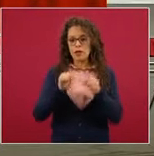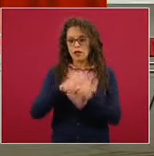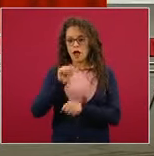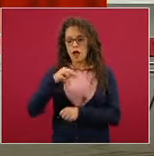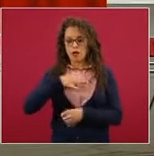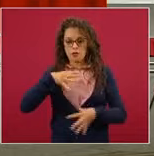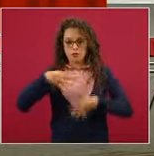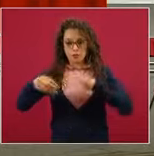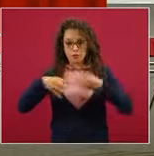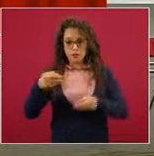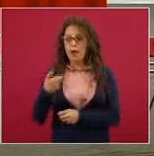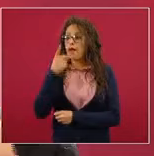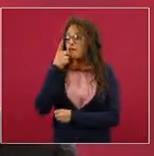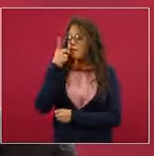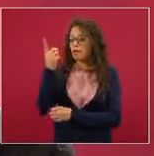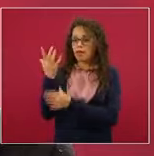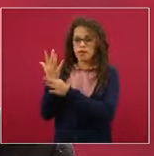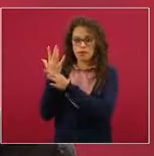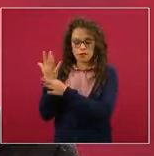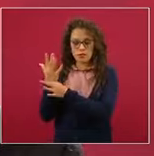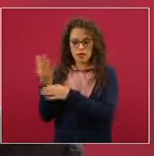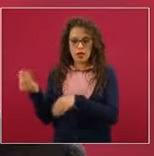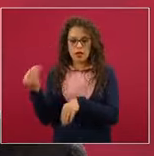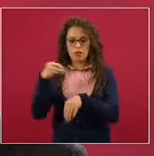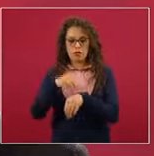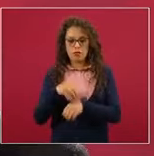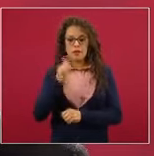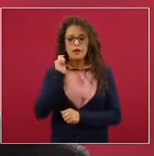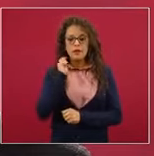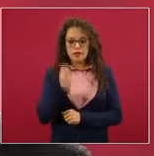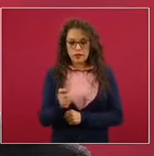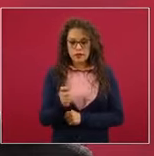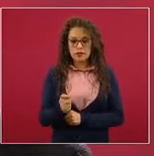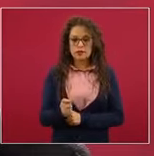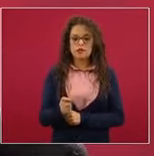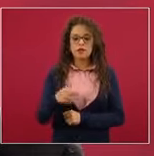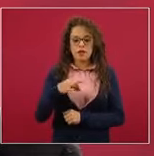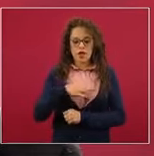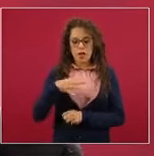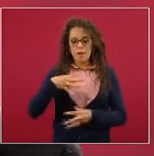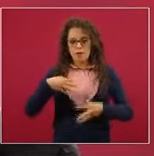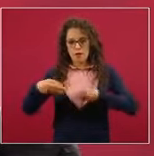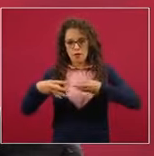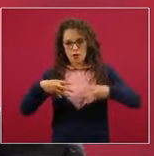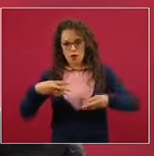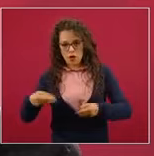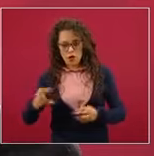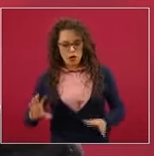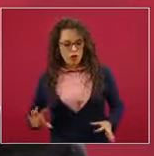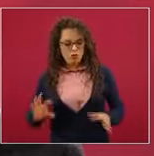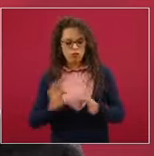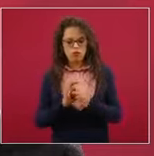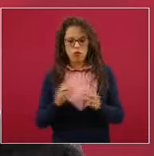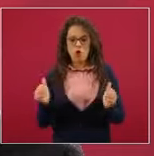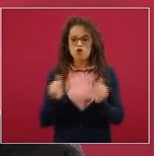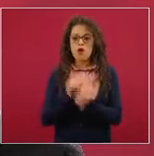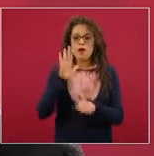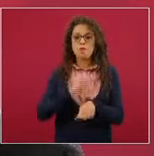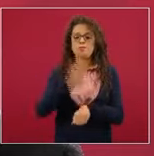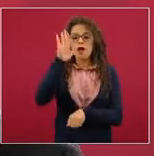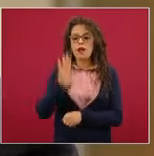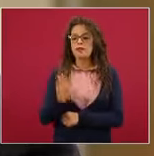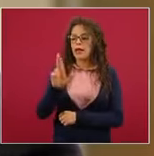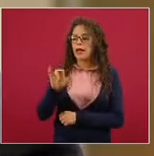determinó incorporar la asociación epidemiológica como un criterio más para el diagnóstico